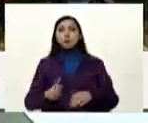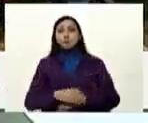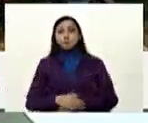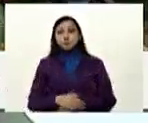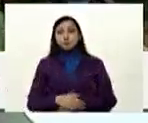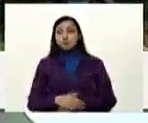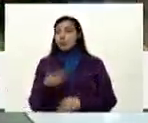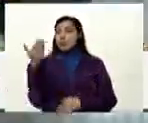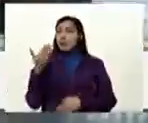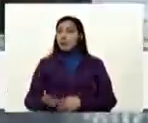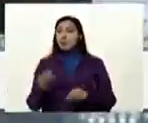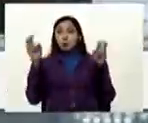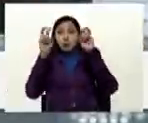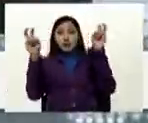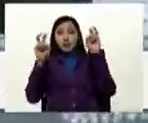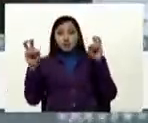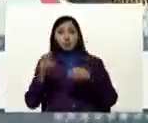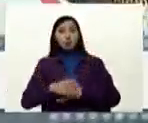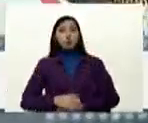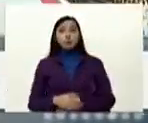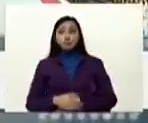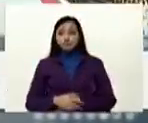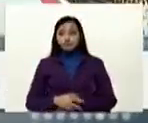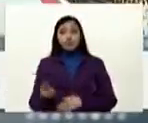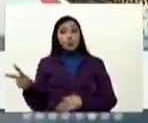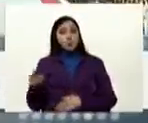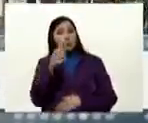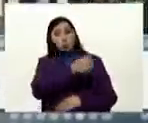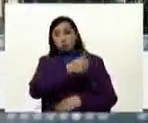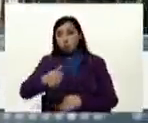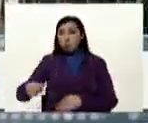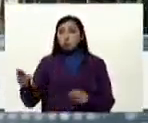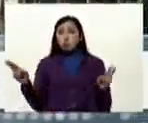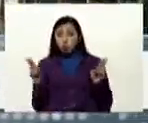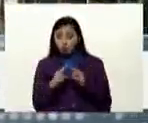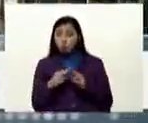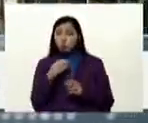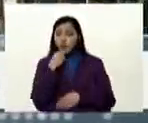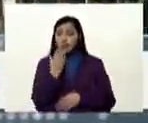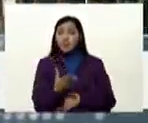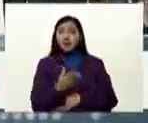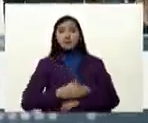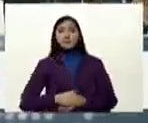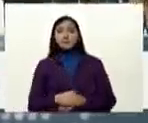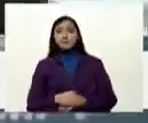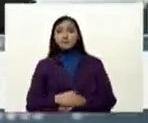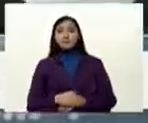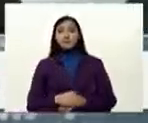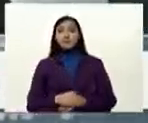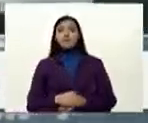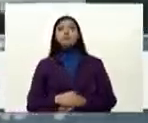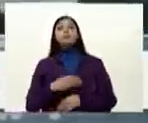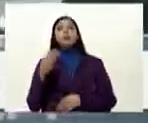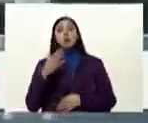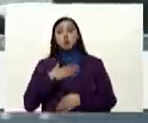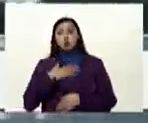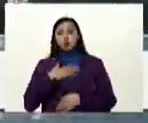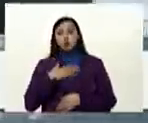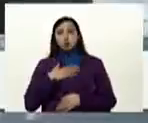Puntos fundamentales que los venezolanos y venezolanas conocemos muy bien. Y quiero sumarme